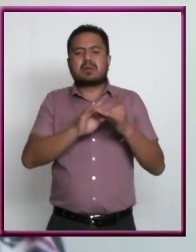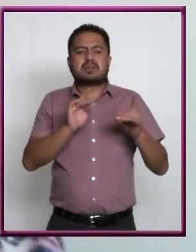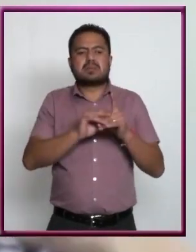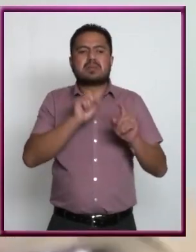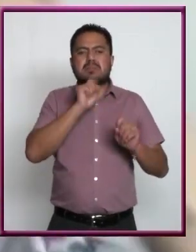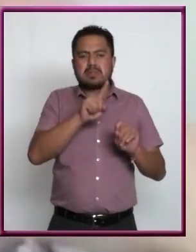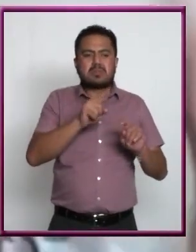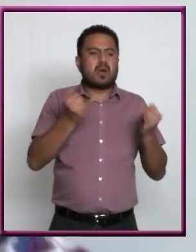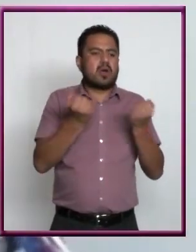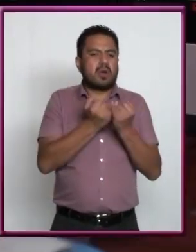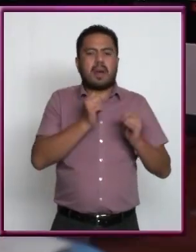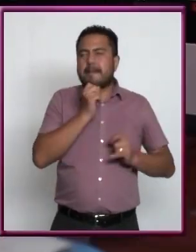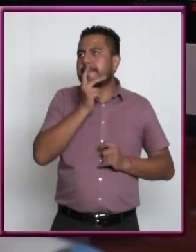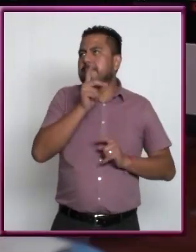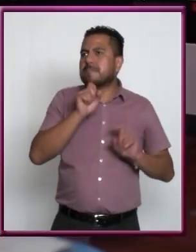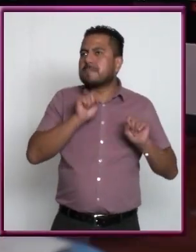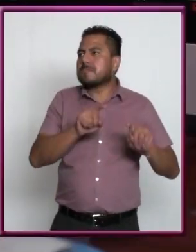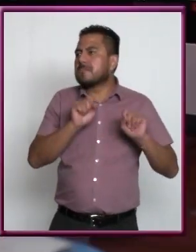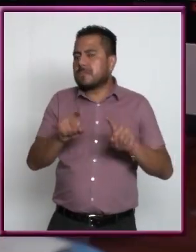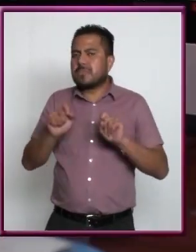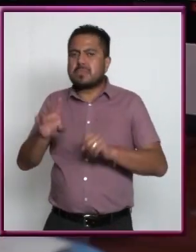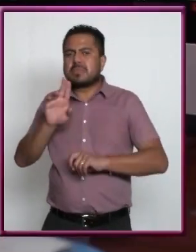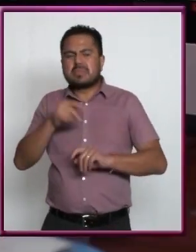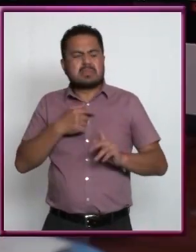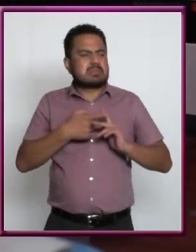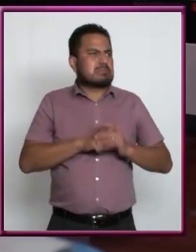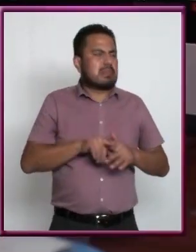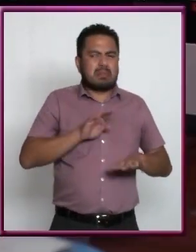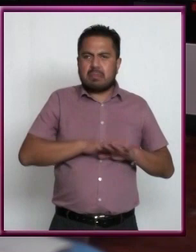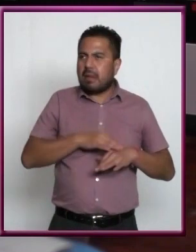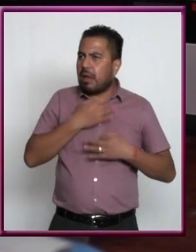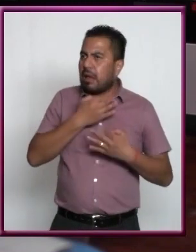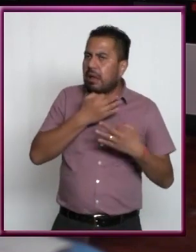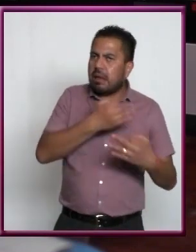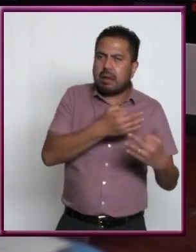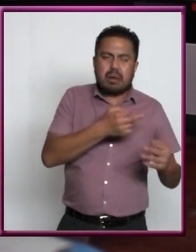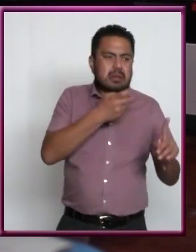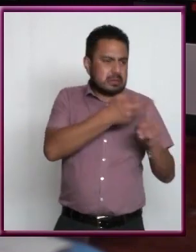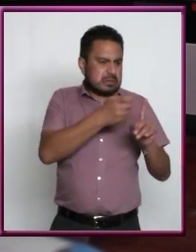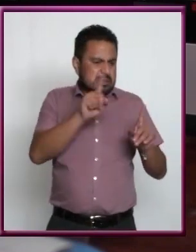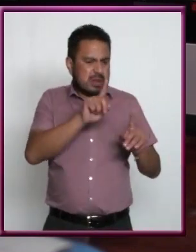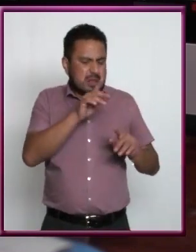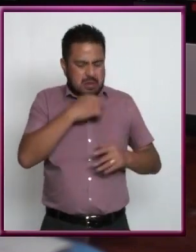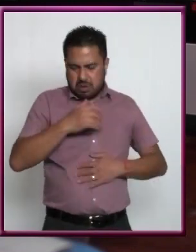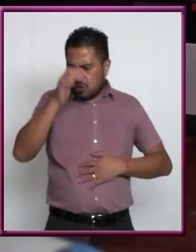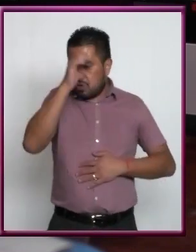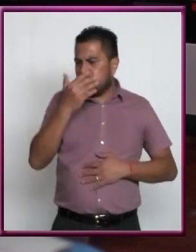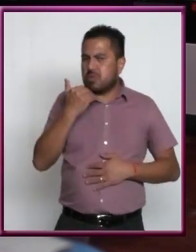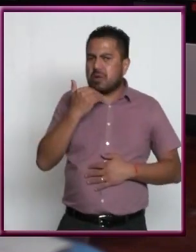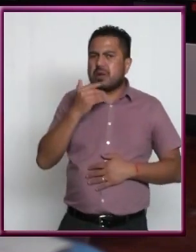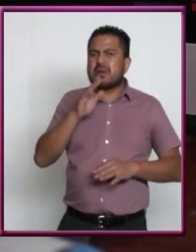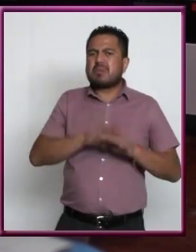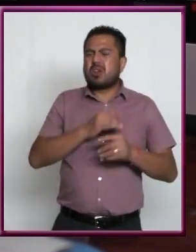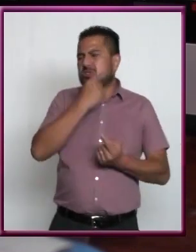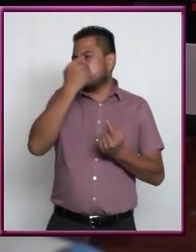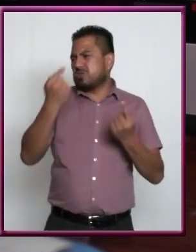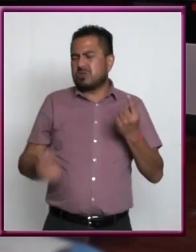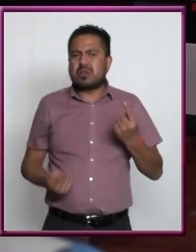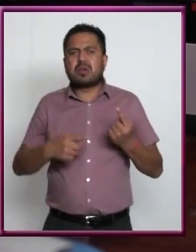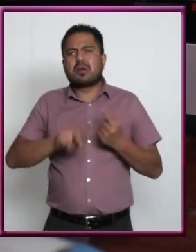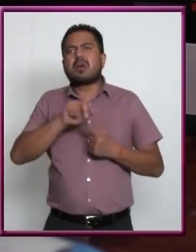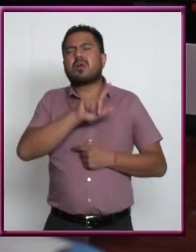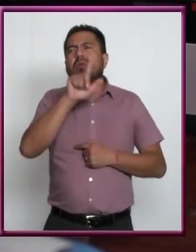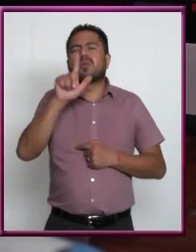misma manera con las mismas palabras. Entonces eso me empezó a atraer bastante. Igual en ese momento no era consciente porque era muy chiquita,